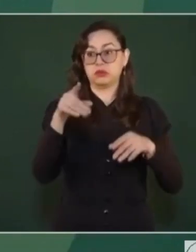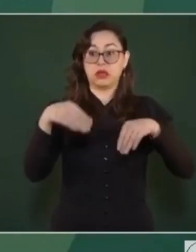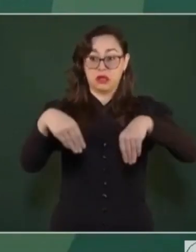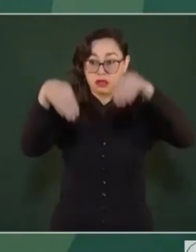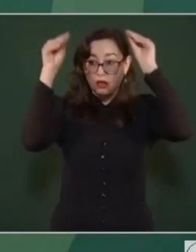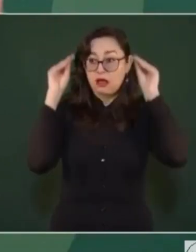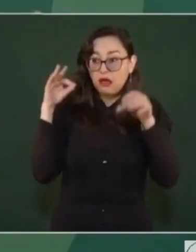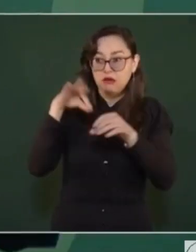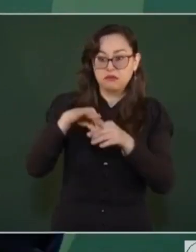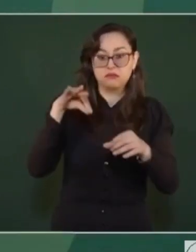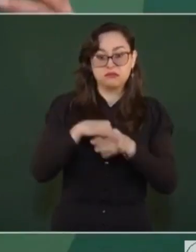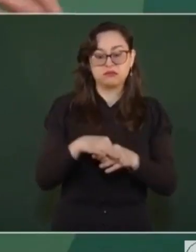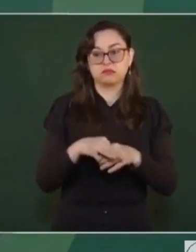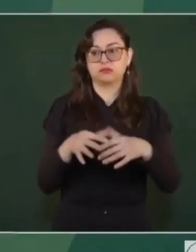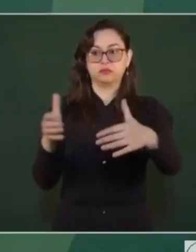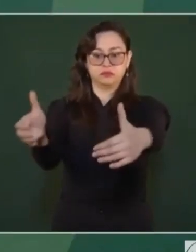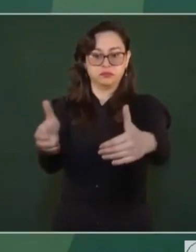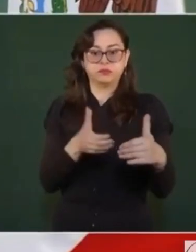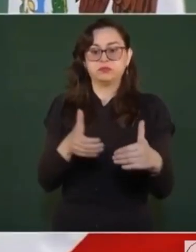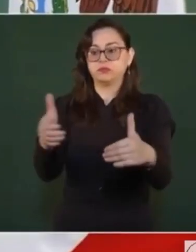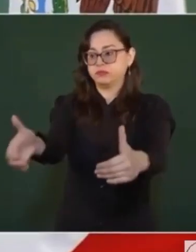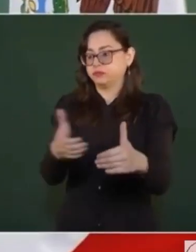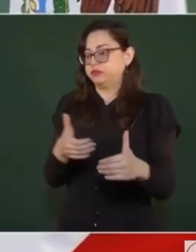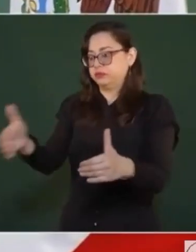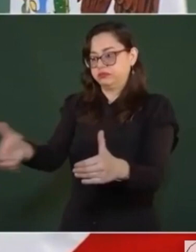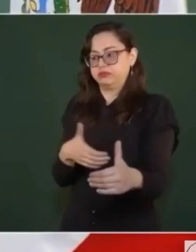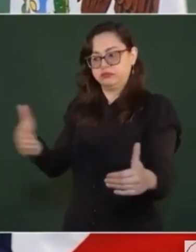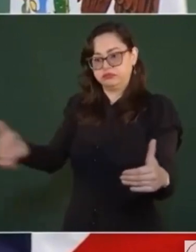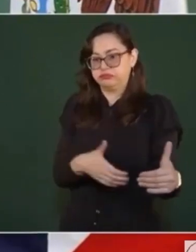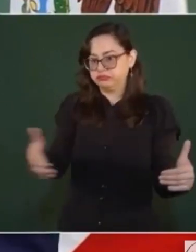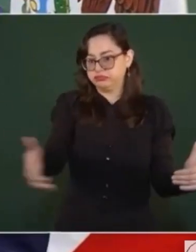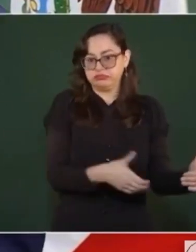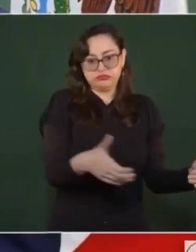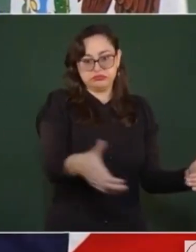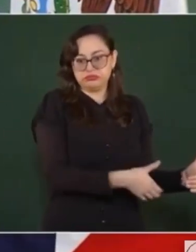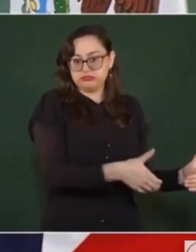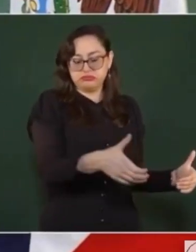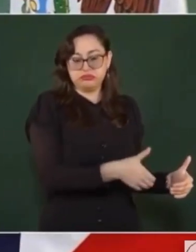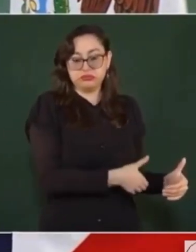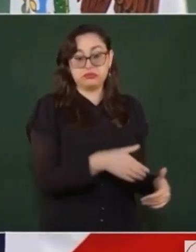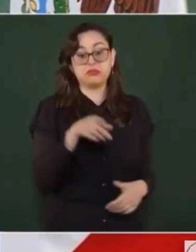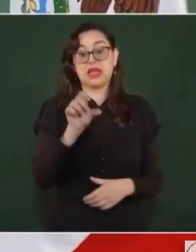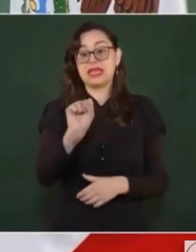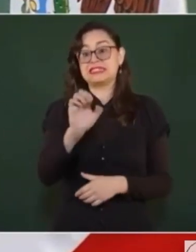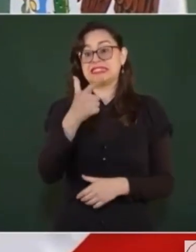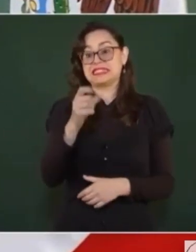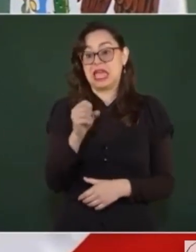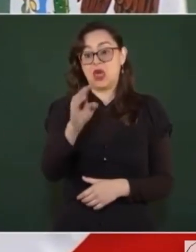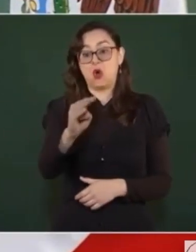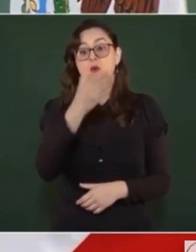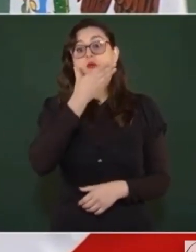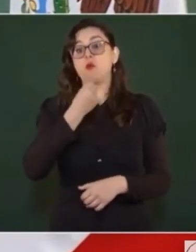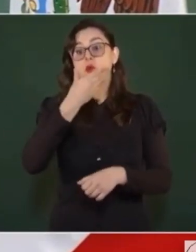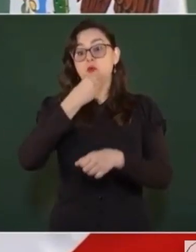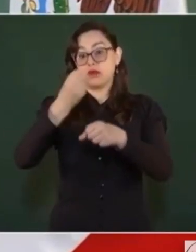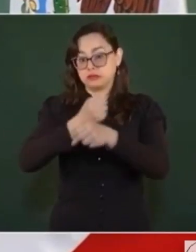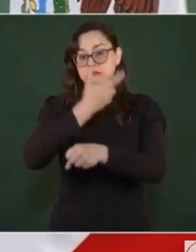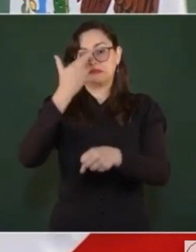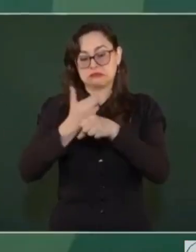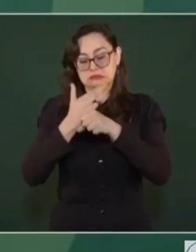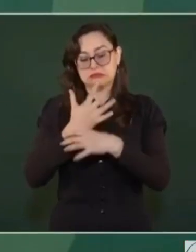Y esto confesado por el secretario de Gobierno de ese entonces. Existen las